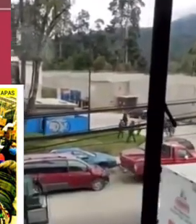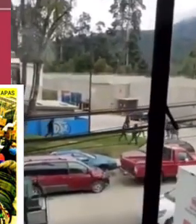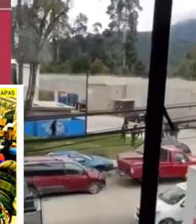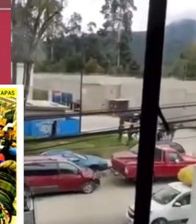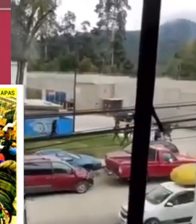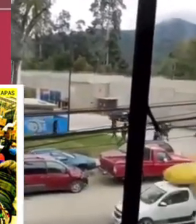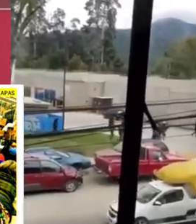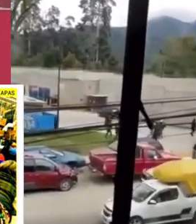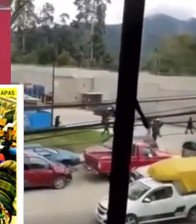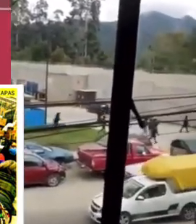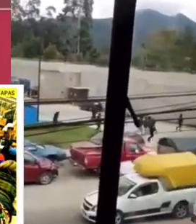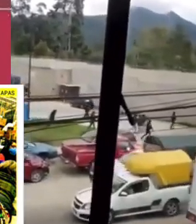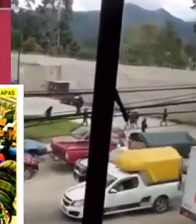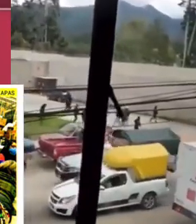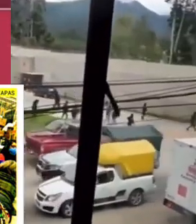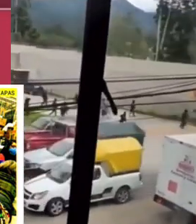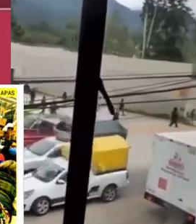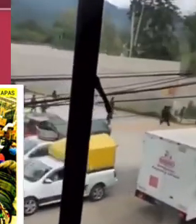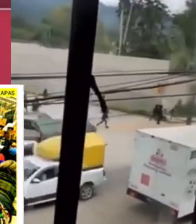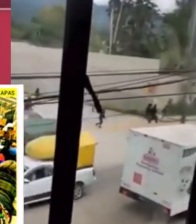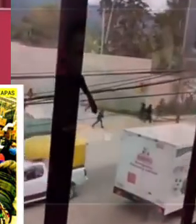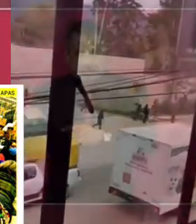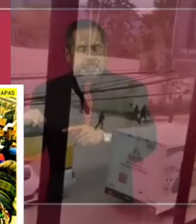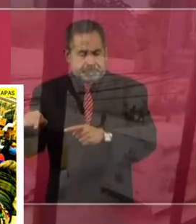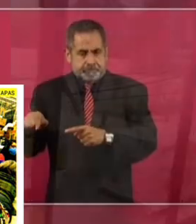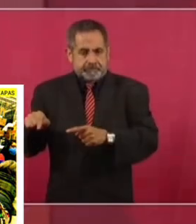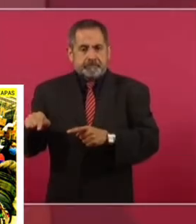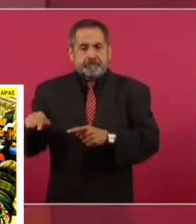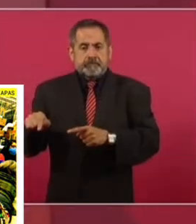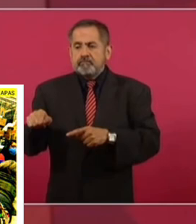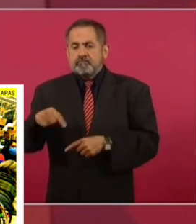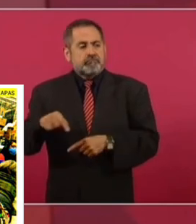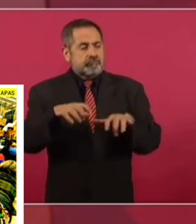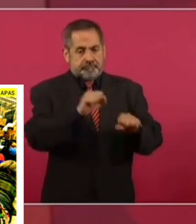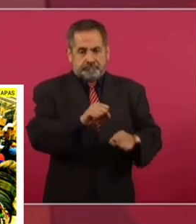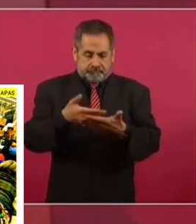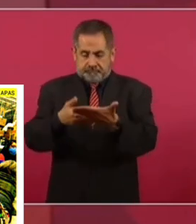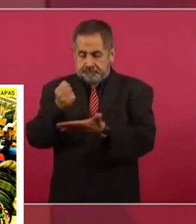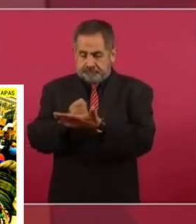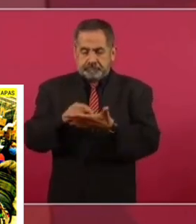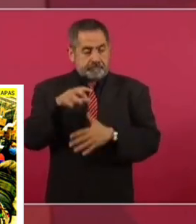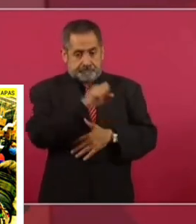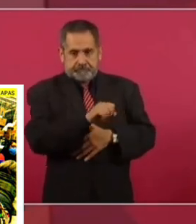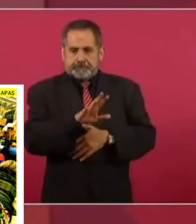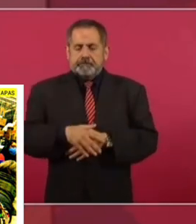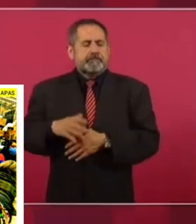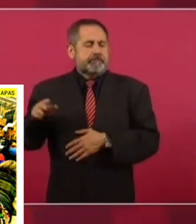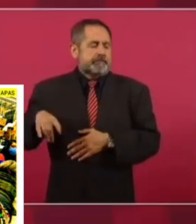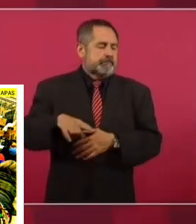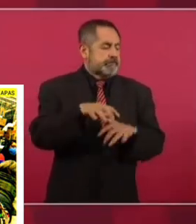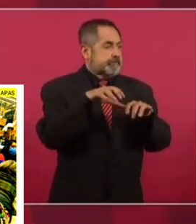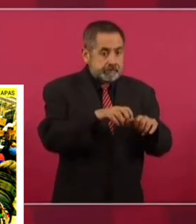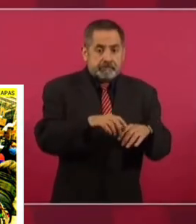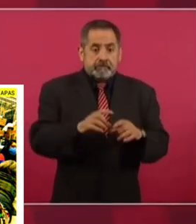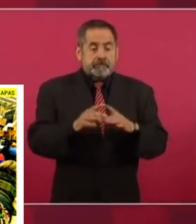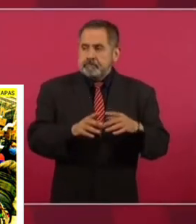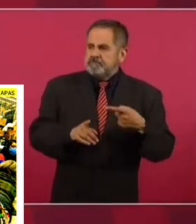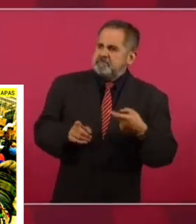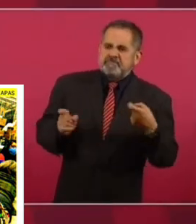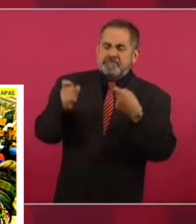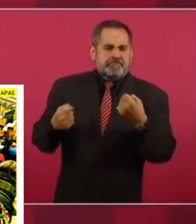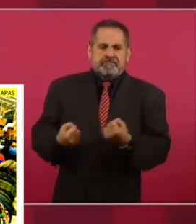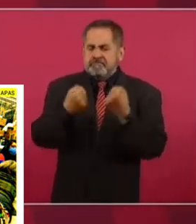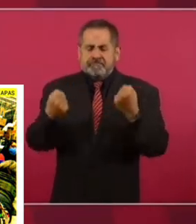con policías ministeriales que iban a ejecutar una orden de aprehensión y, de acuerdo al informe que se tiene, pues fueron